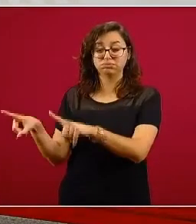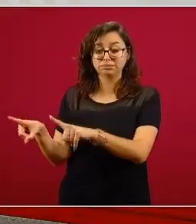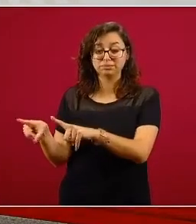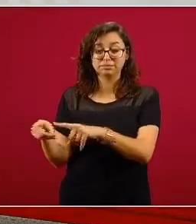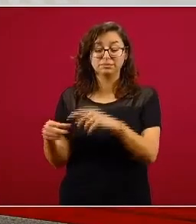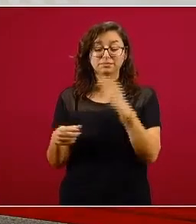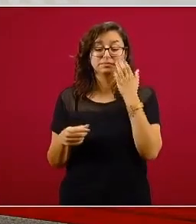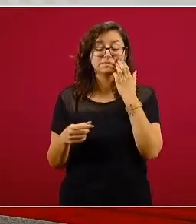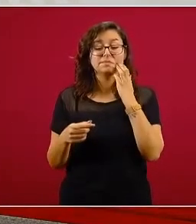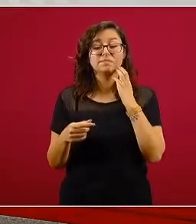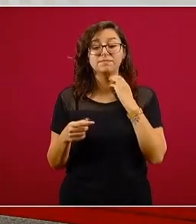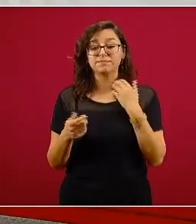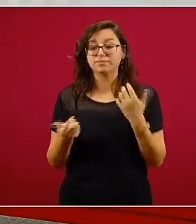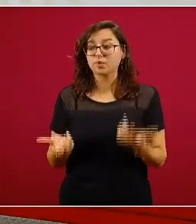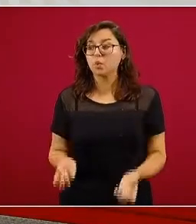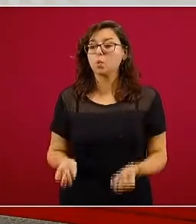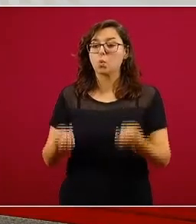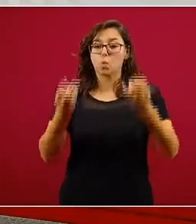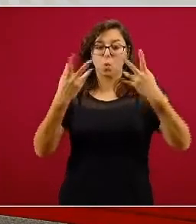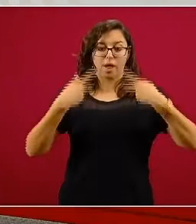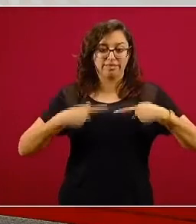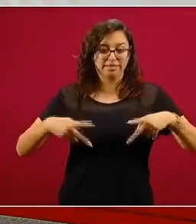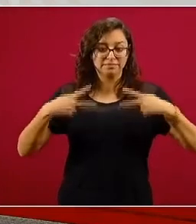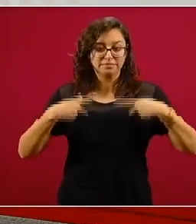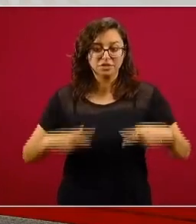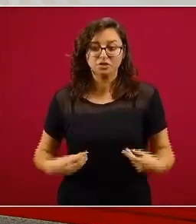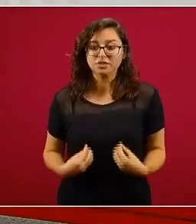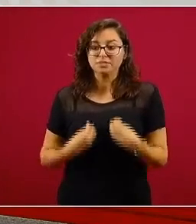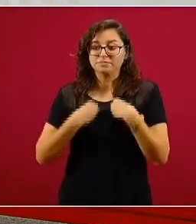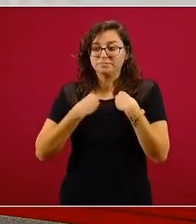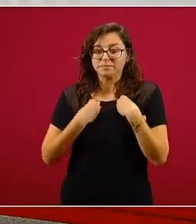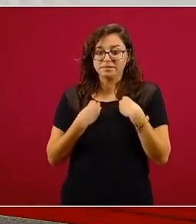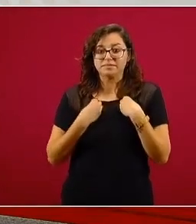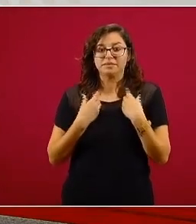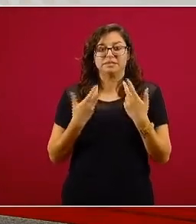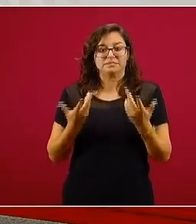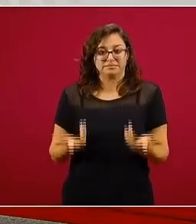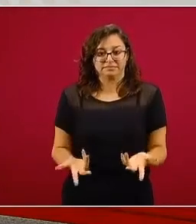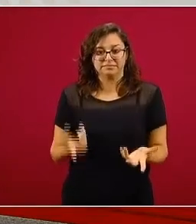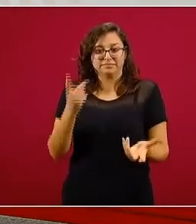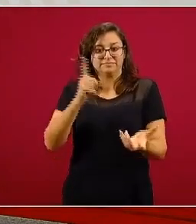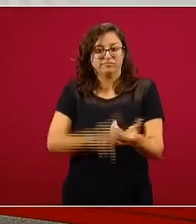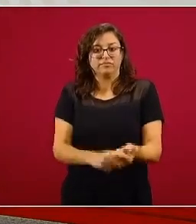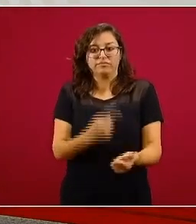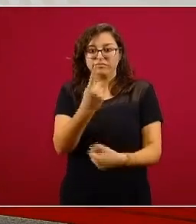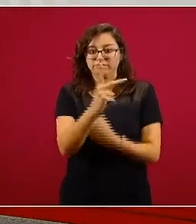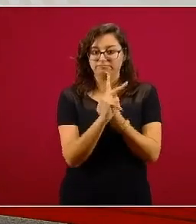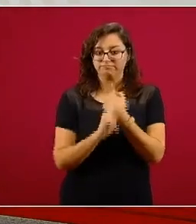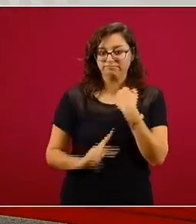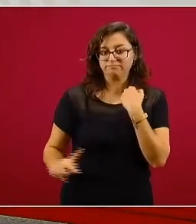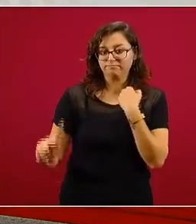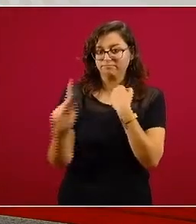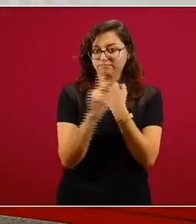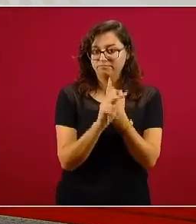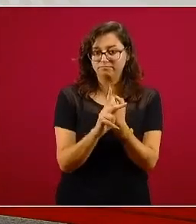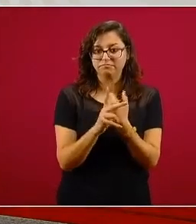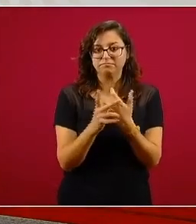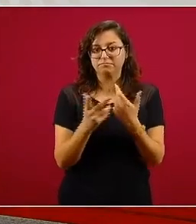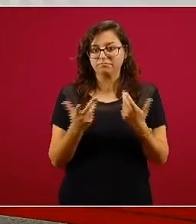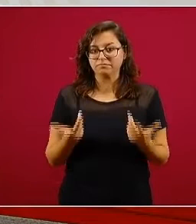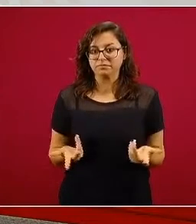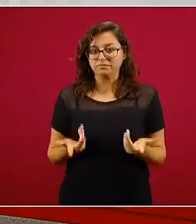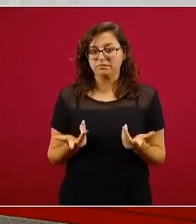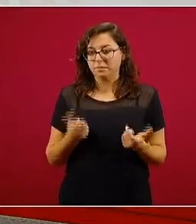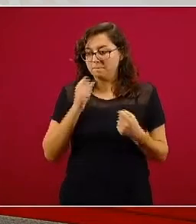El factor poblacional, la densidad poblacional, densidad es el número de habitantes promedio por